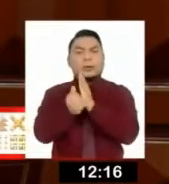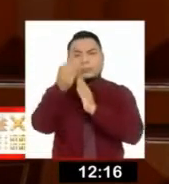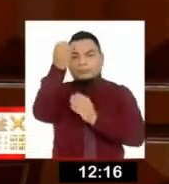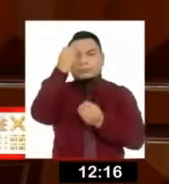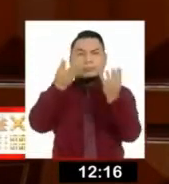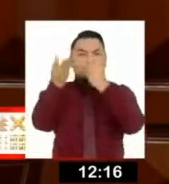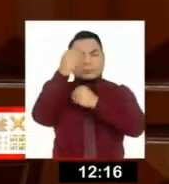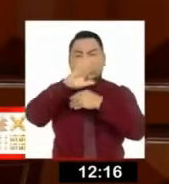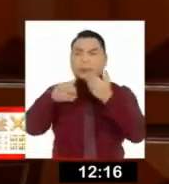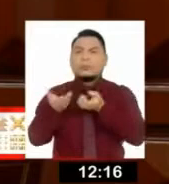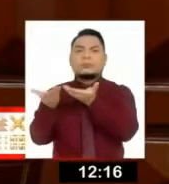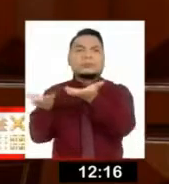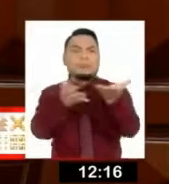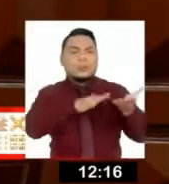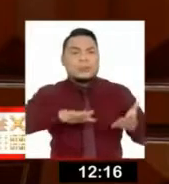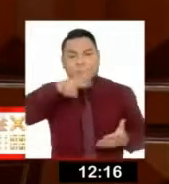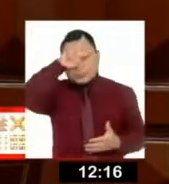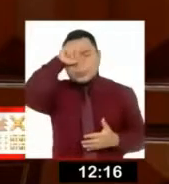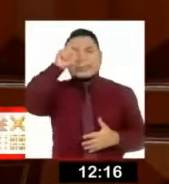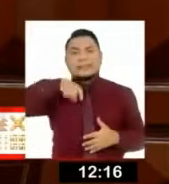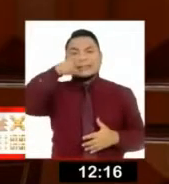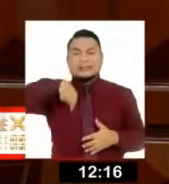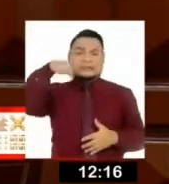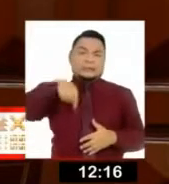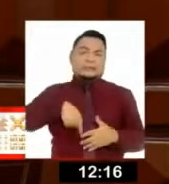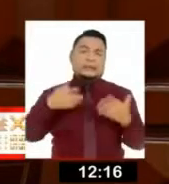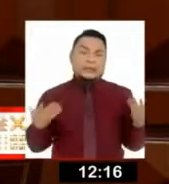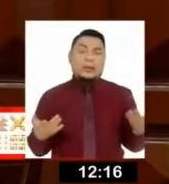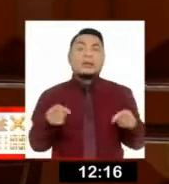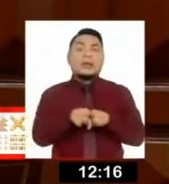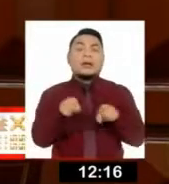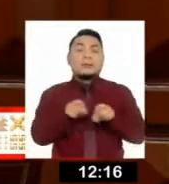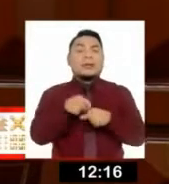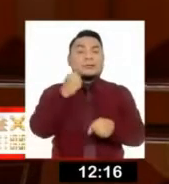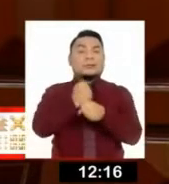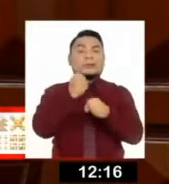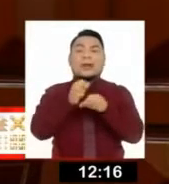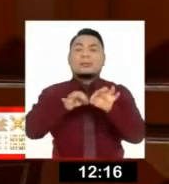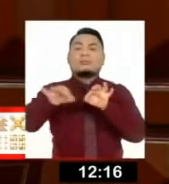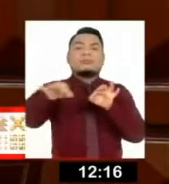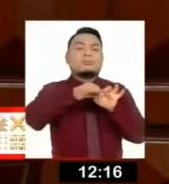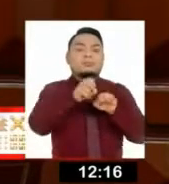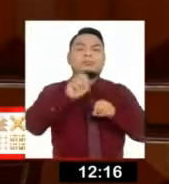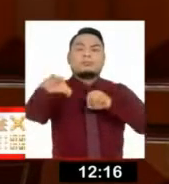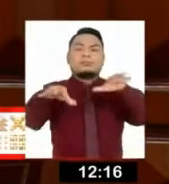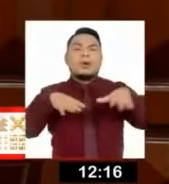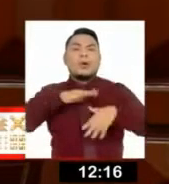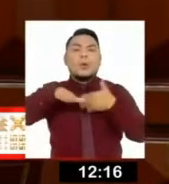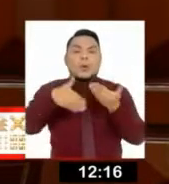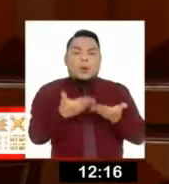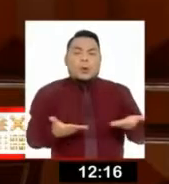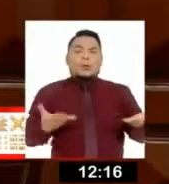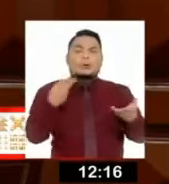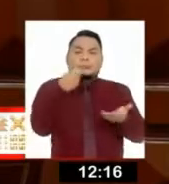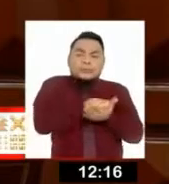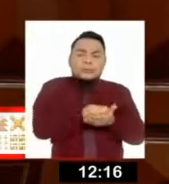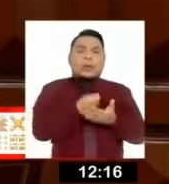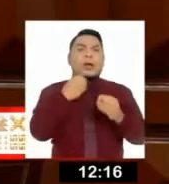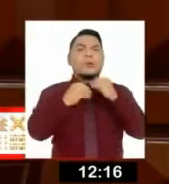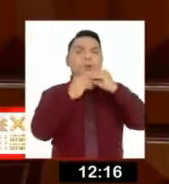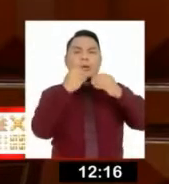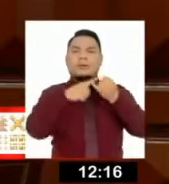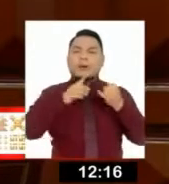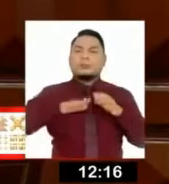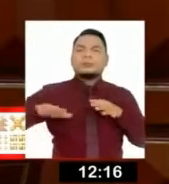país y que el país necesita y descentralizaremos los recursos humanos del sector, y a todos los